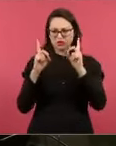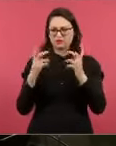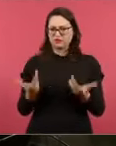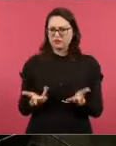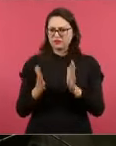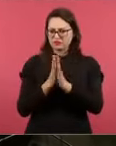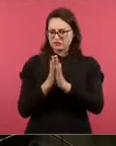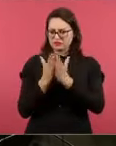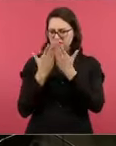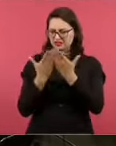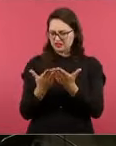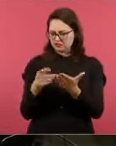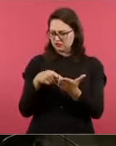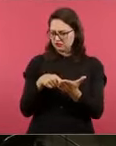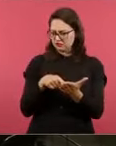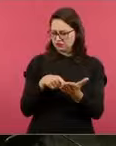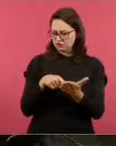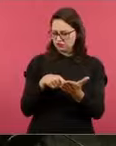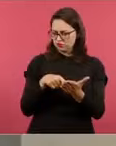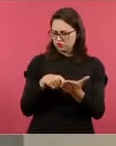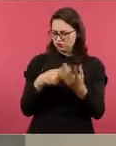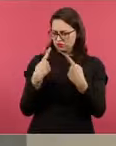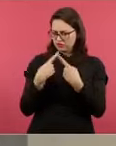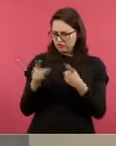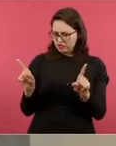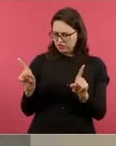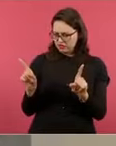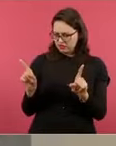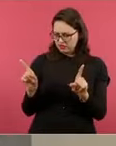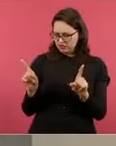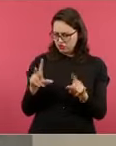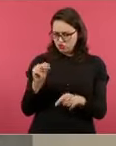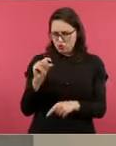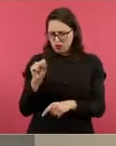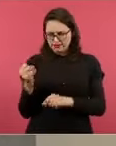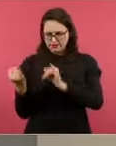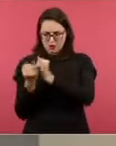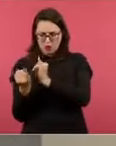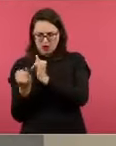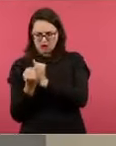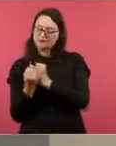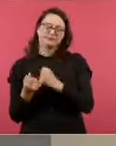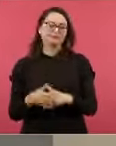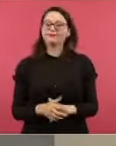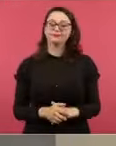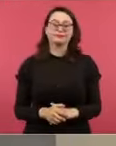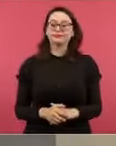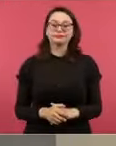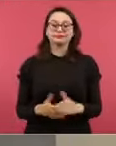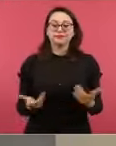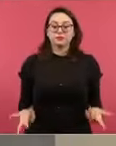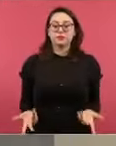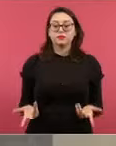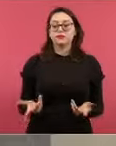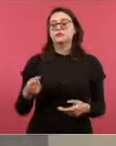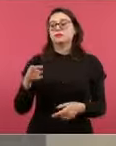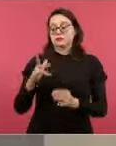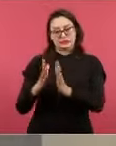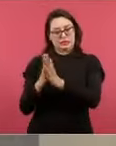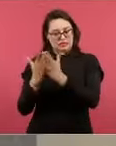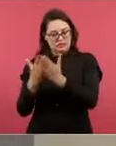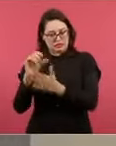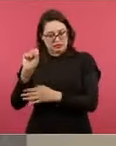estructura distinta. Sí, tiene una estructura distinta porque este es un libro de apoyo. O sea, si yo estoy investigando, como decían los compañeros,